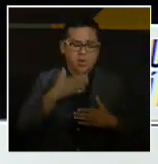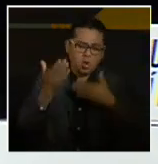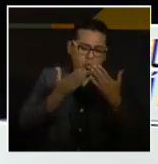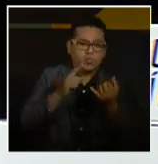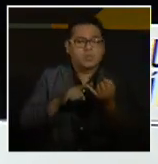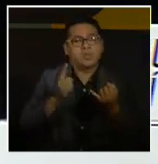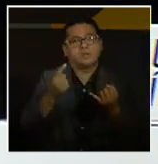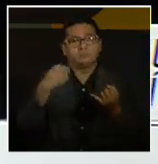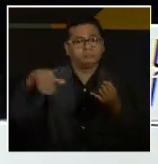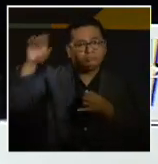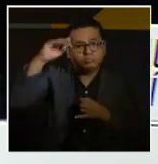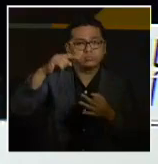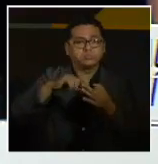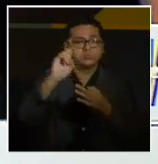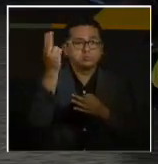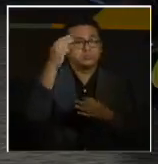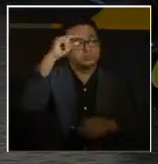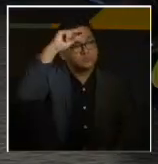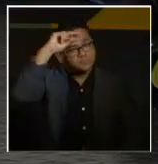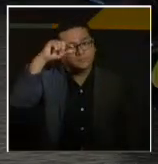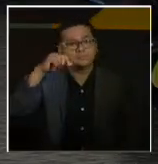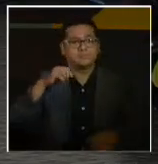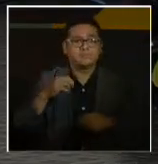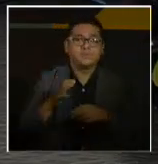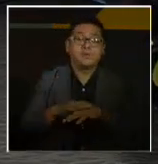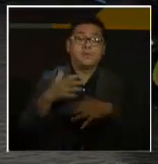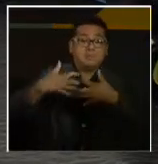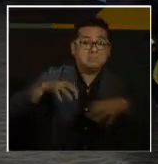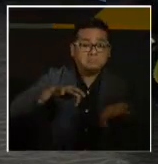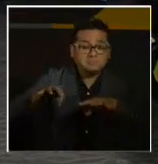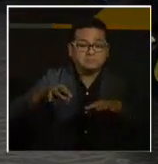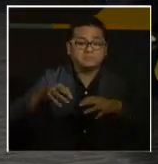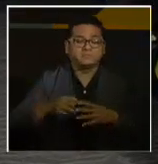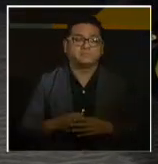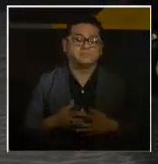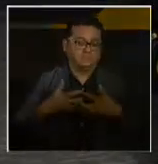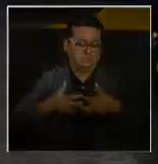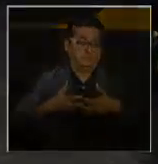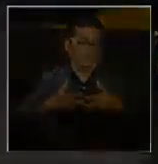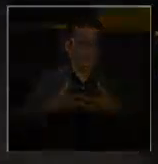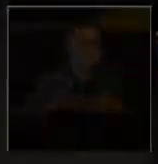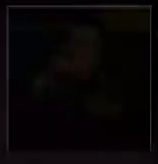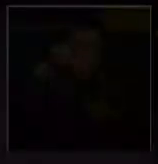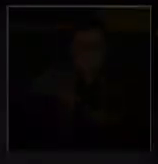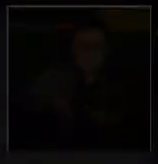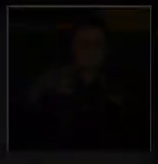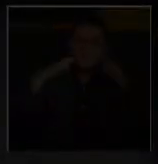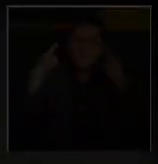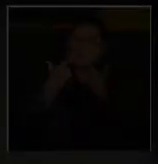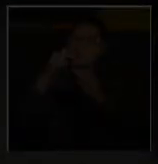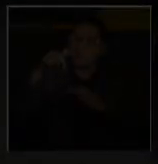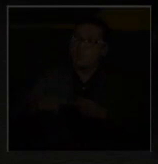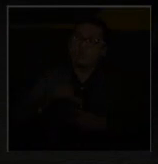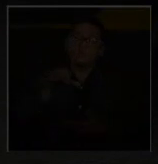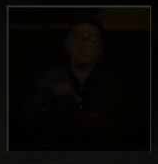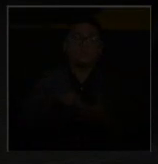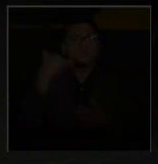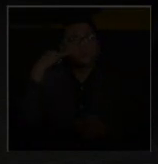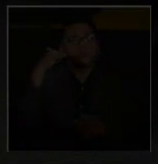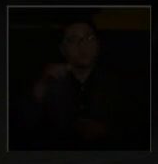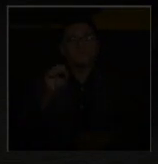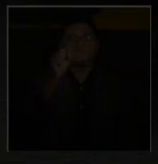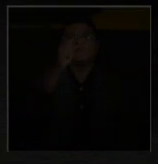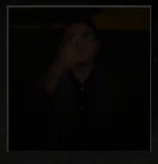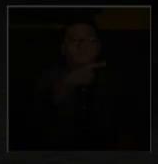estudiantes, académicos, intelectuales, empresarios que están aquí reunidos hoy en el Centro de Convenciones de Yucatán